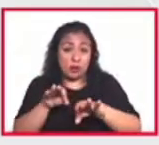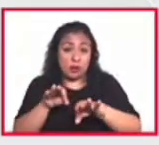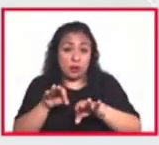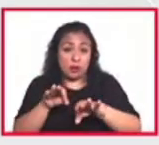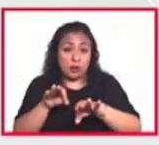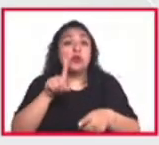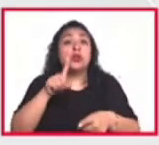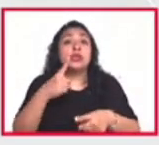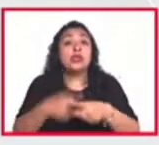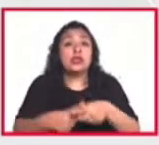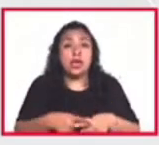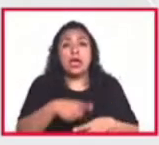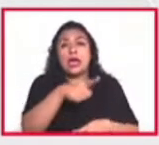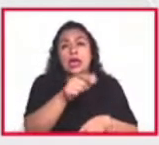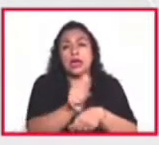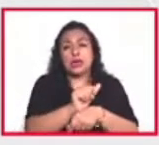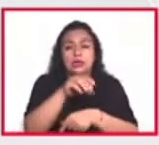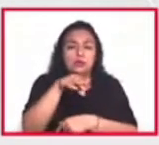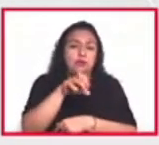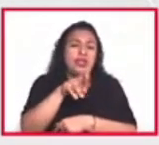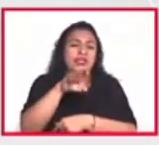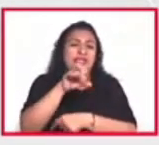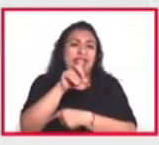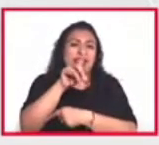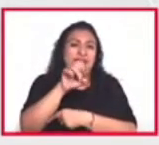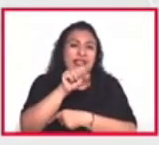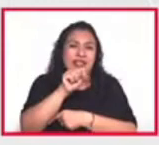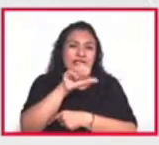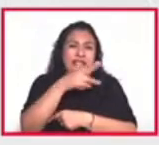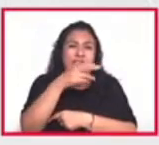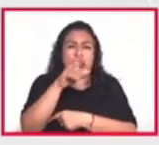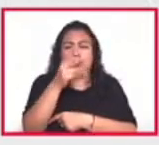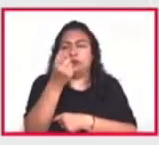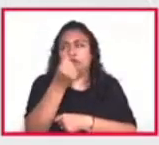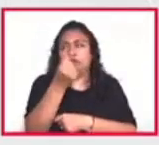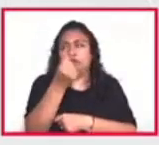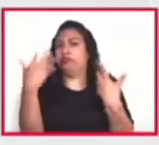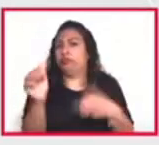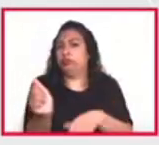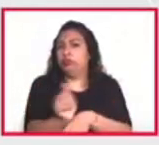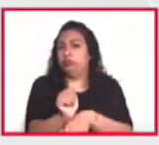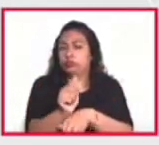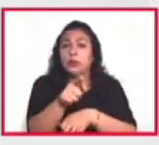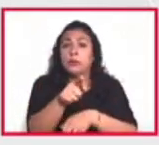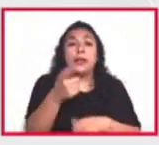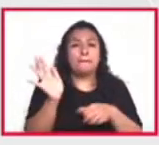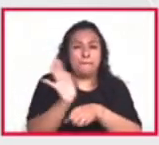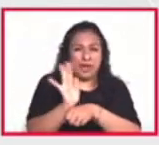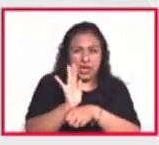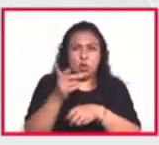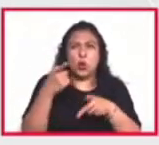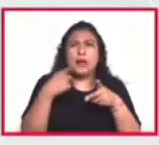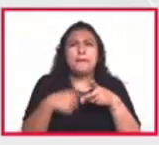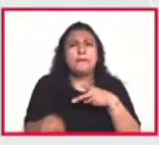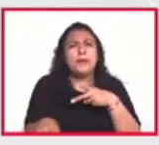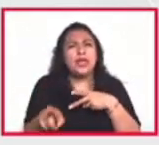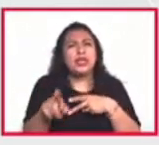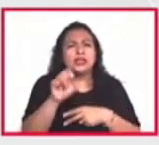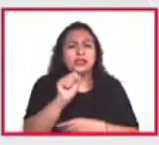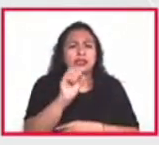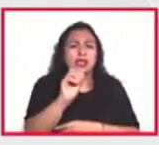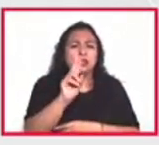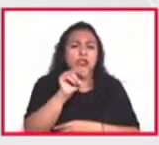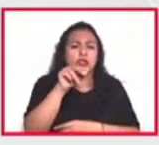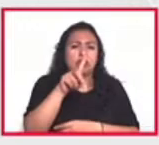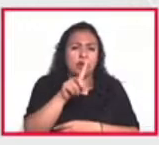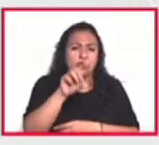actriz Mercedes Hernández, que es una actriz impresionante. Esta película, como ya lo decimos, arranca en Sundance, también estuvo en